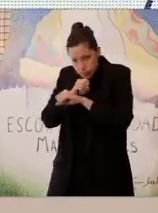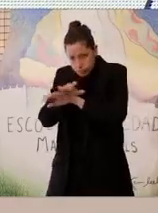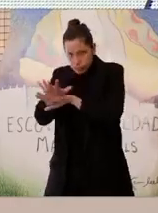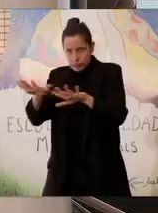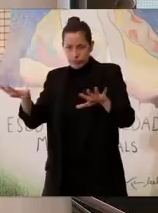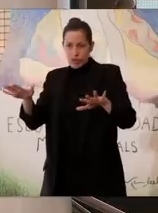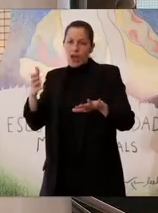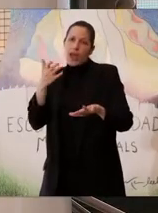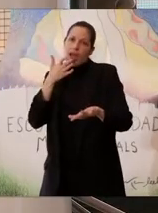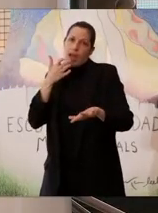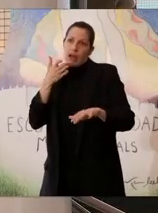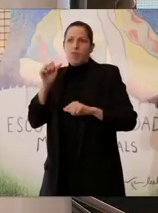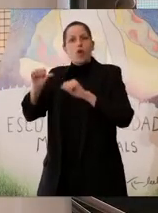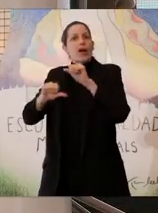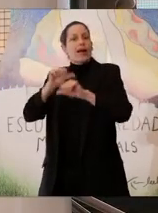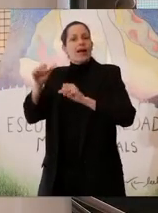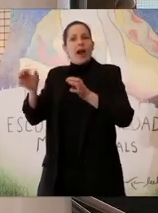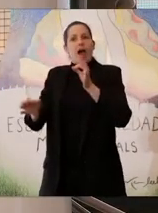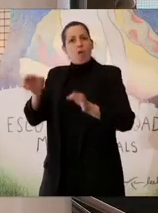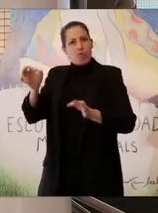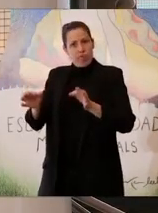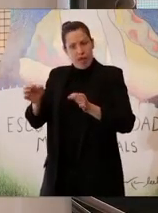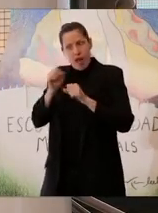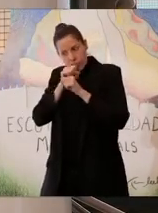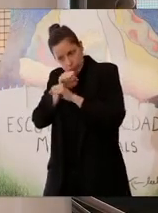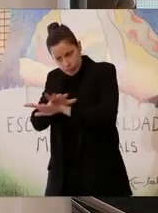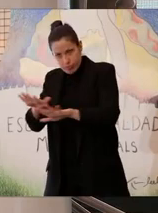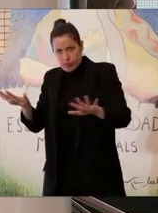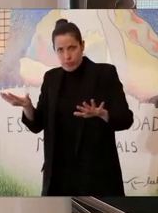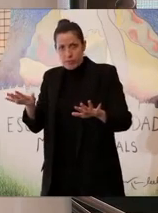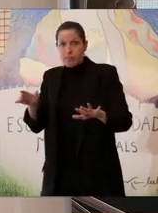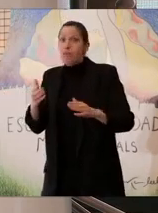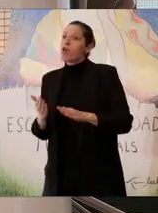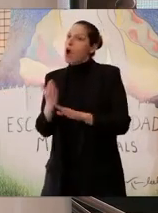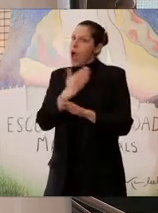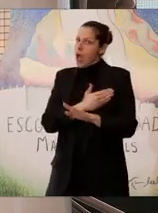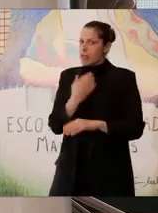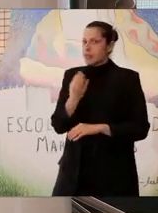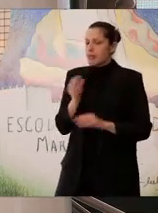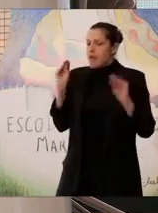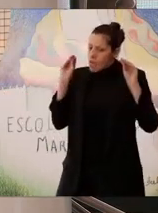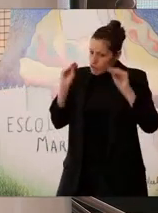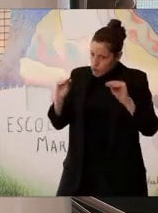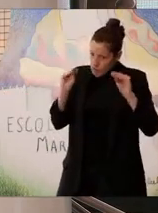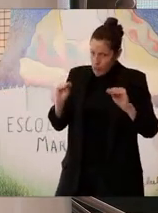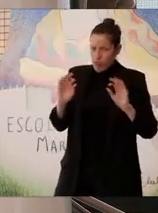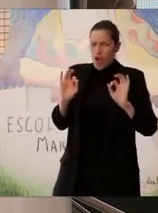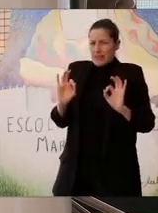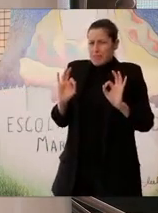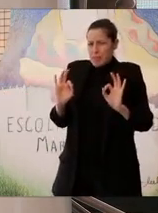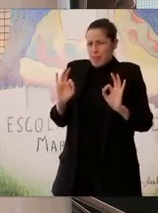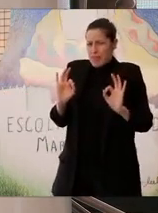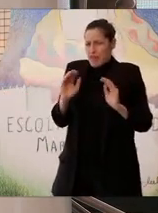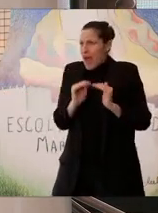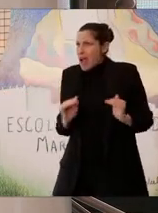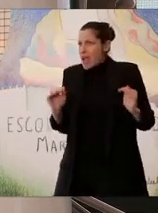caso, a toda la carrera judicial. Y para eso es necesaria una formación. Esa formación tiene que ser una formación específica en igualdad, tiene que ser